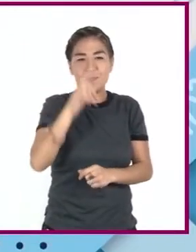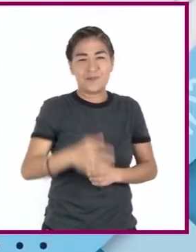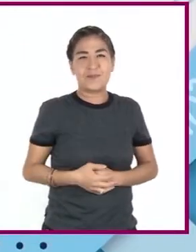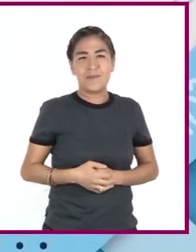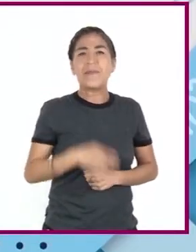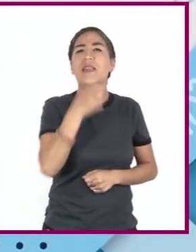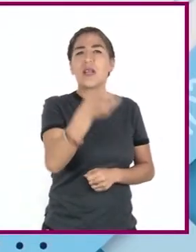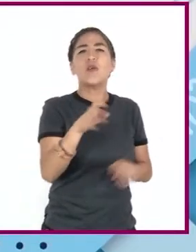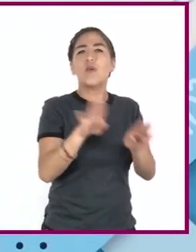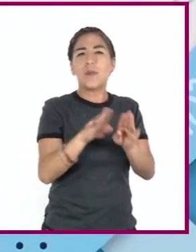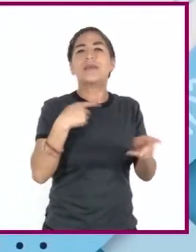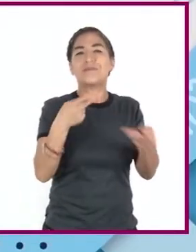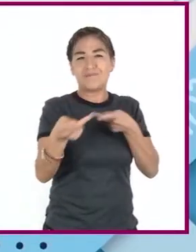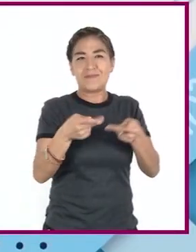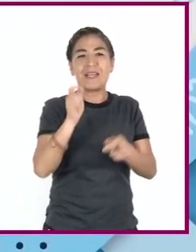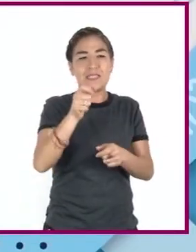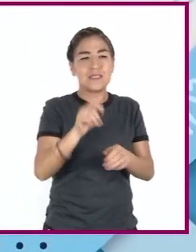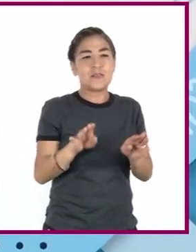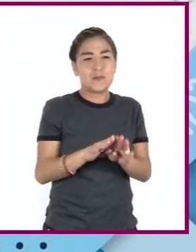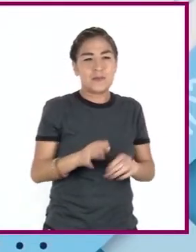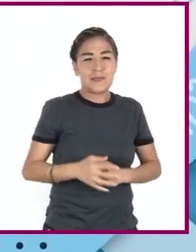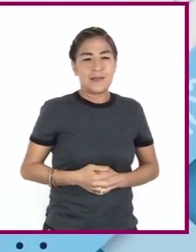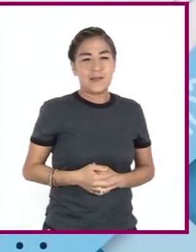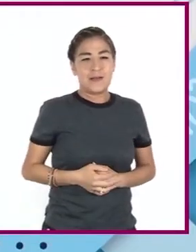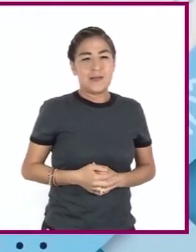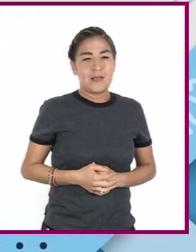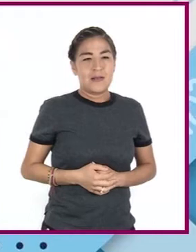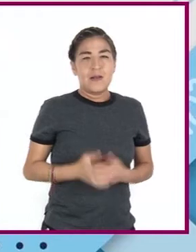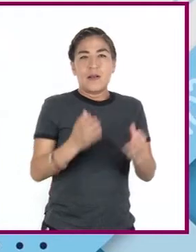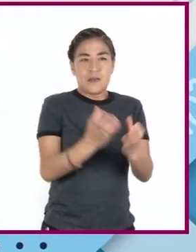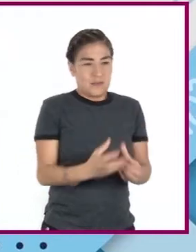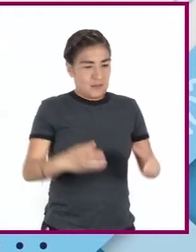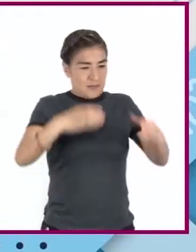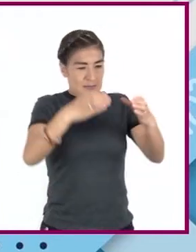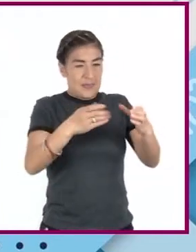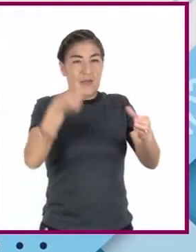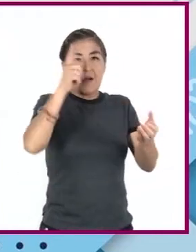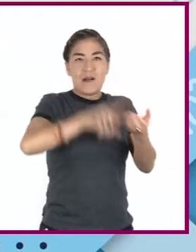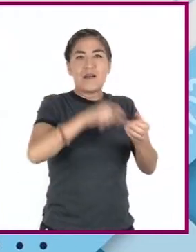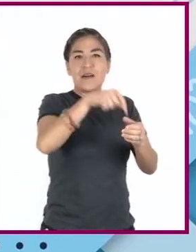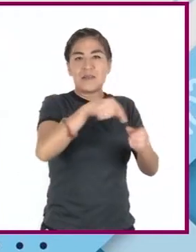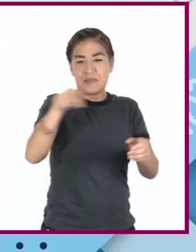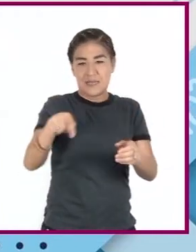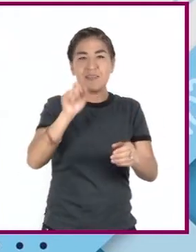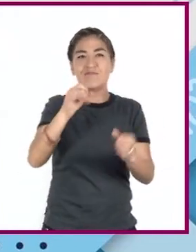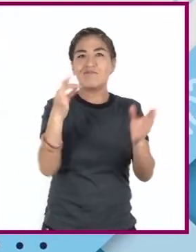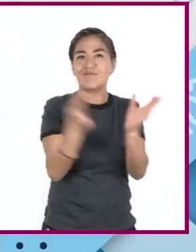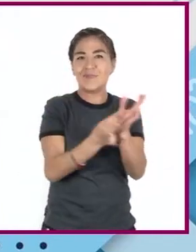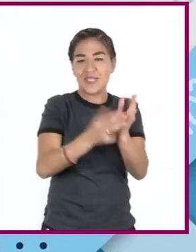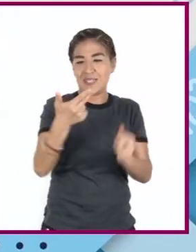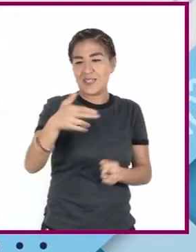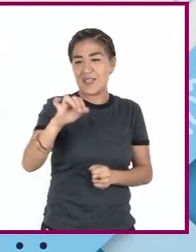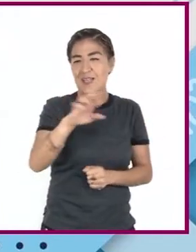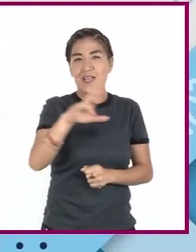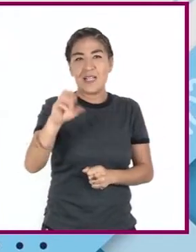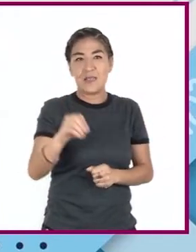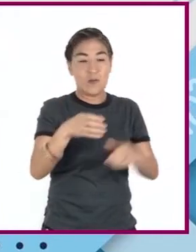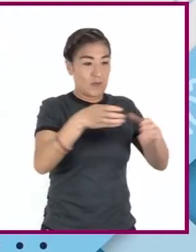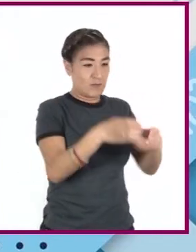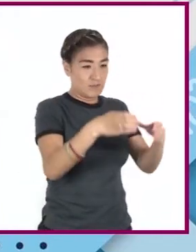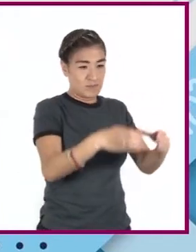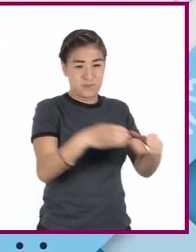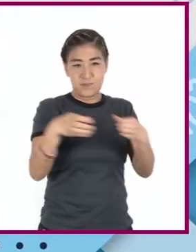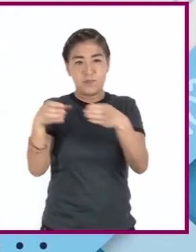esto, preparé un par de bobinas que estaban enrolladas alrededor de un aro de hierro. Una de las bobinas